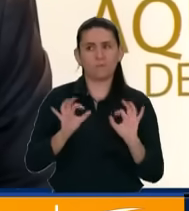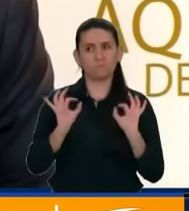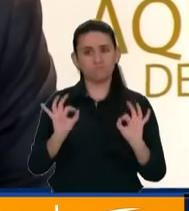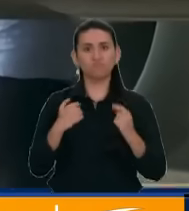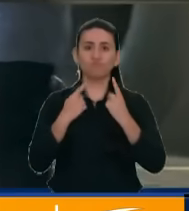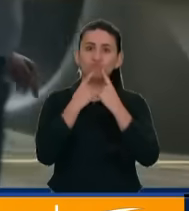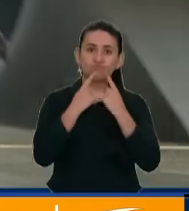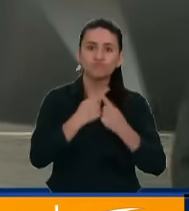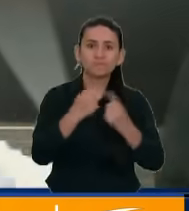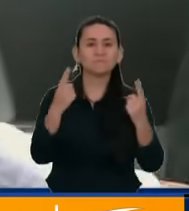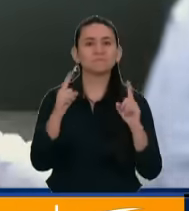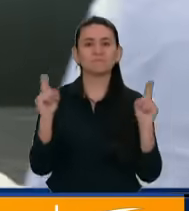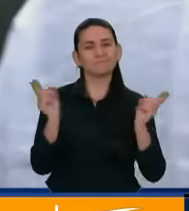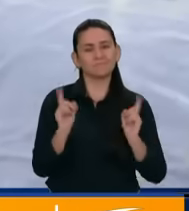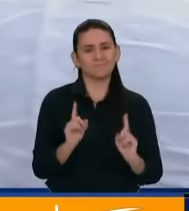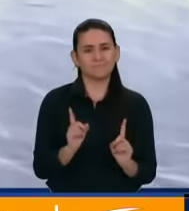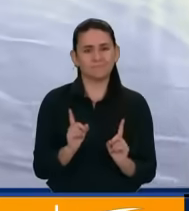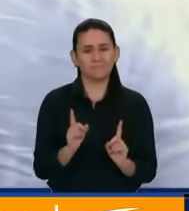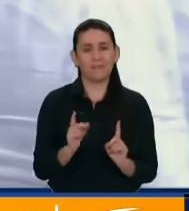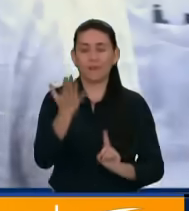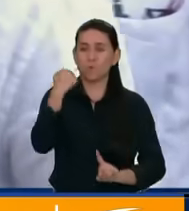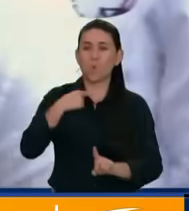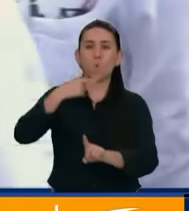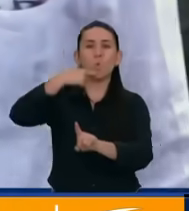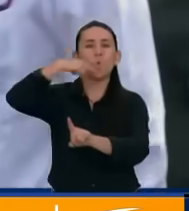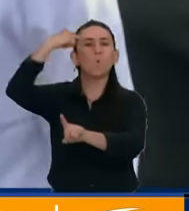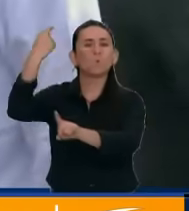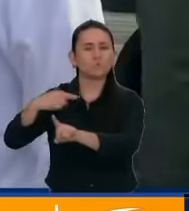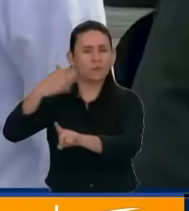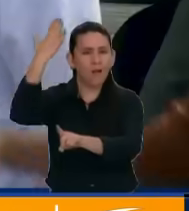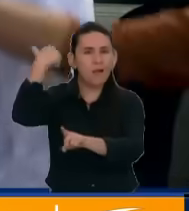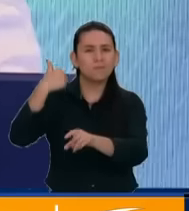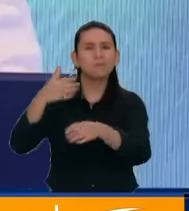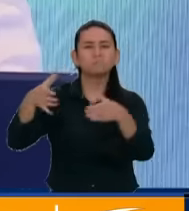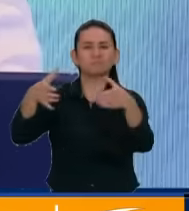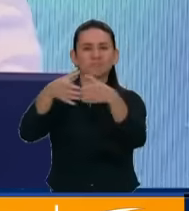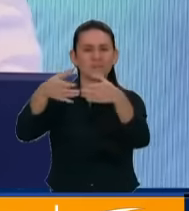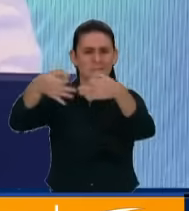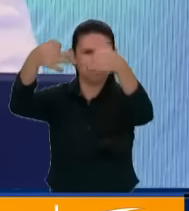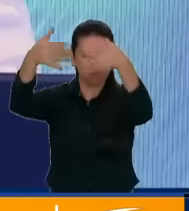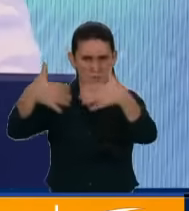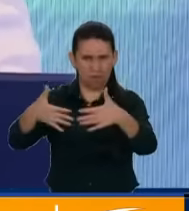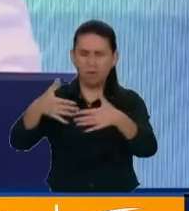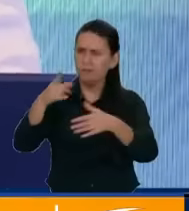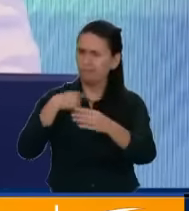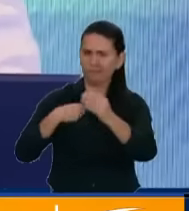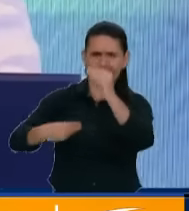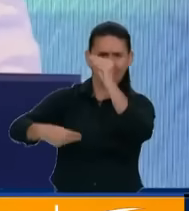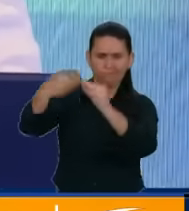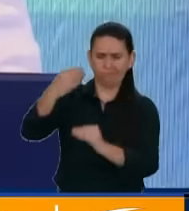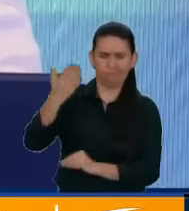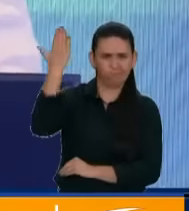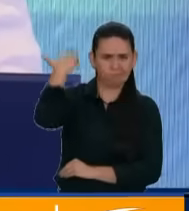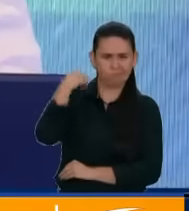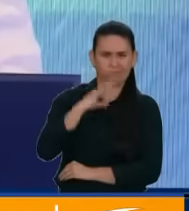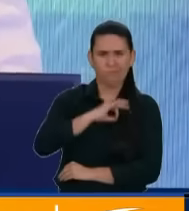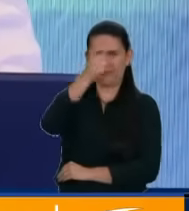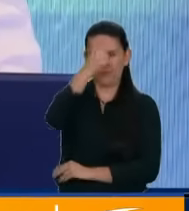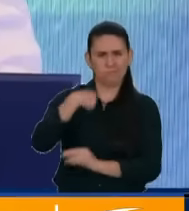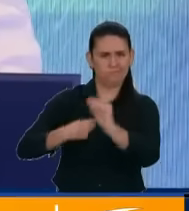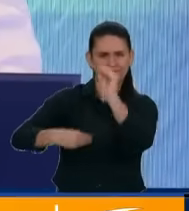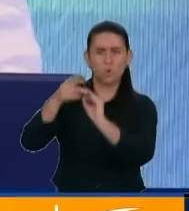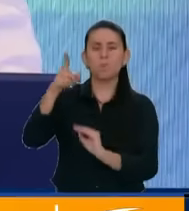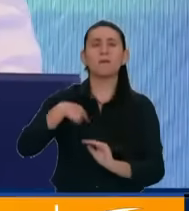que una resolución que pasó Rusia ante el Consejo de Seguridad ha sido rechazada, fue rechazada durante el fin de semana, porque era